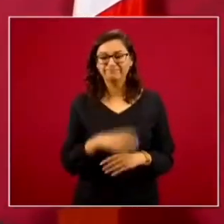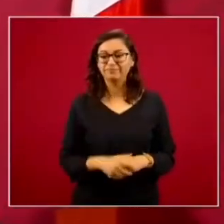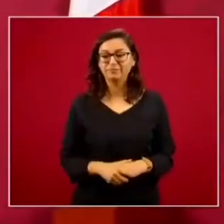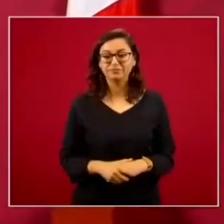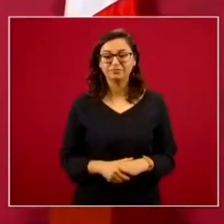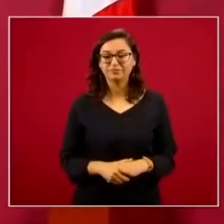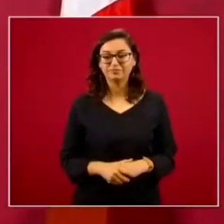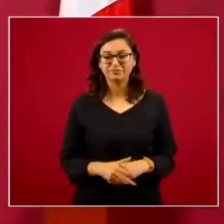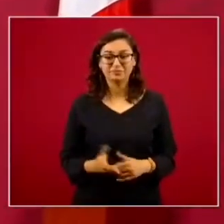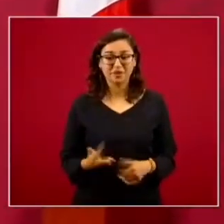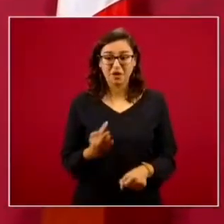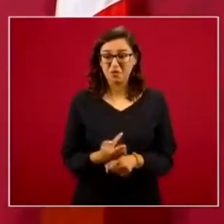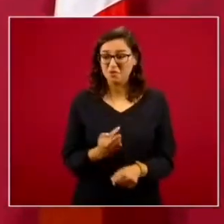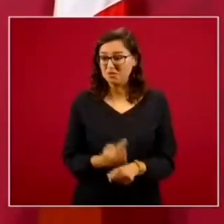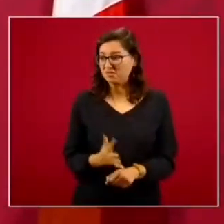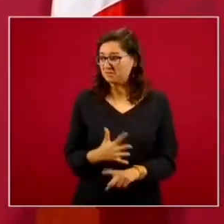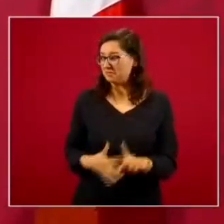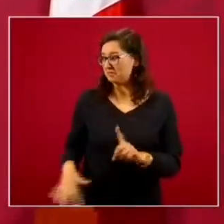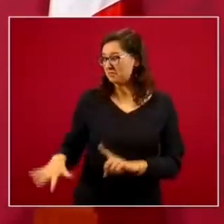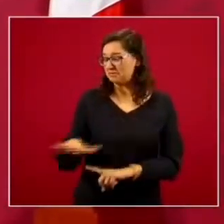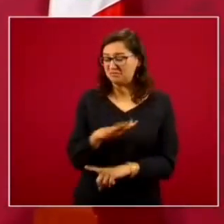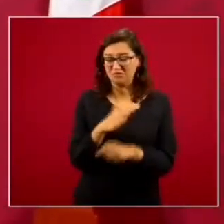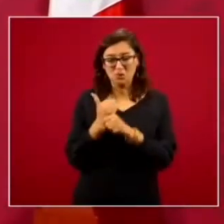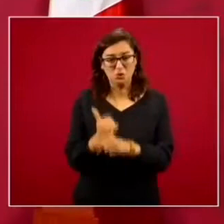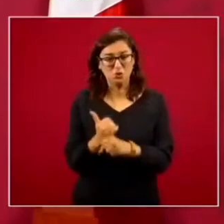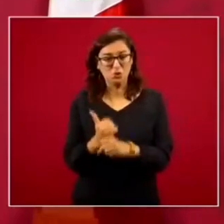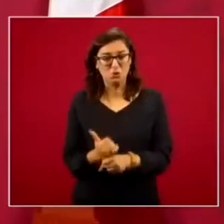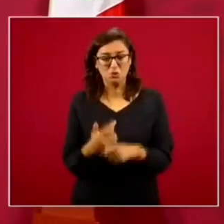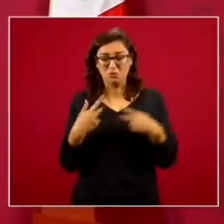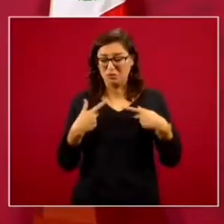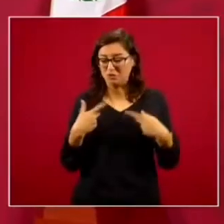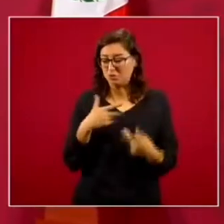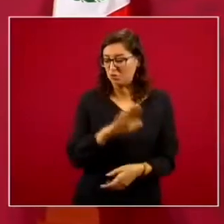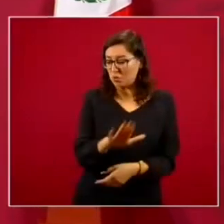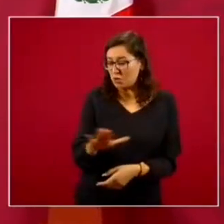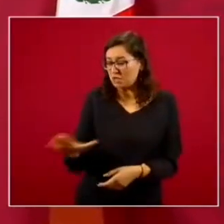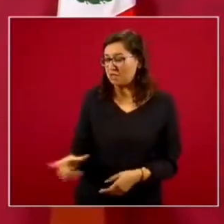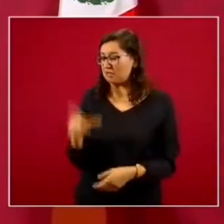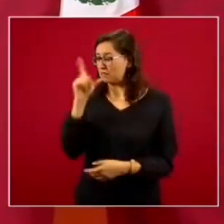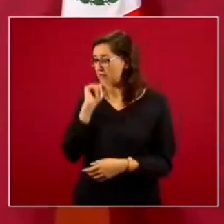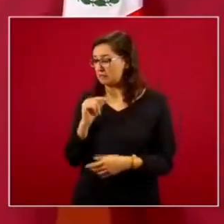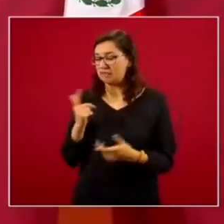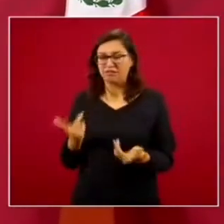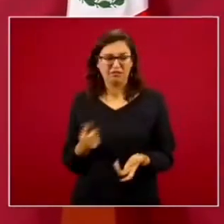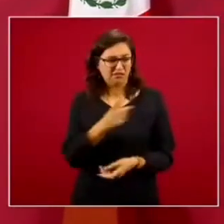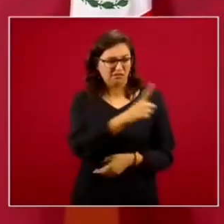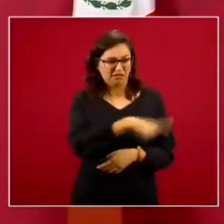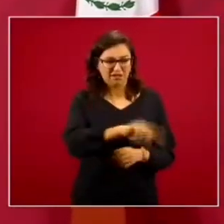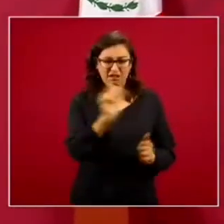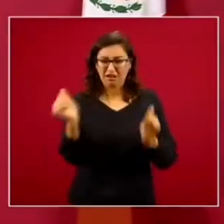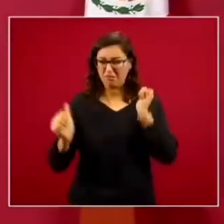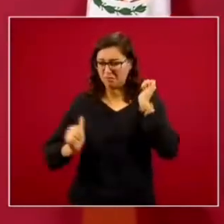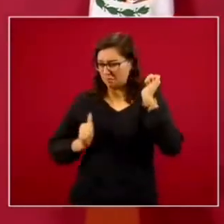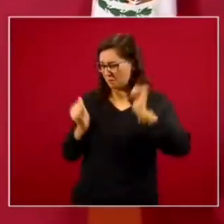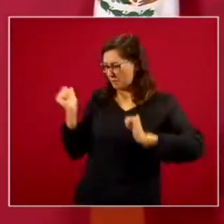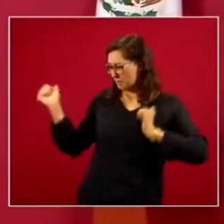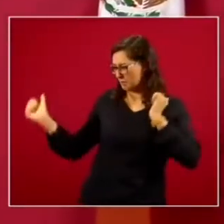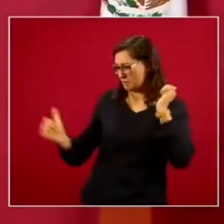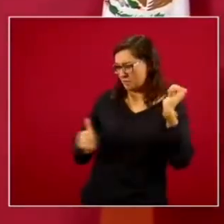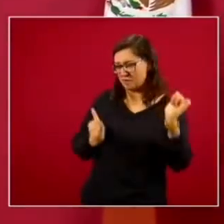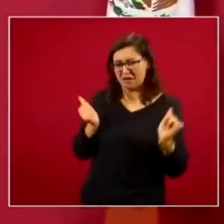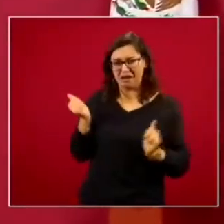la pérdida de vidas humanas. O sea, no se puede estar